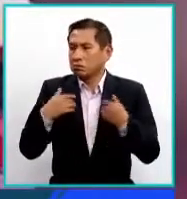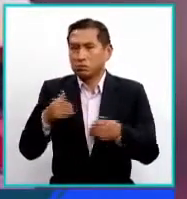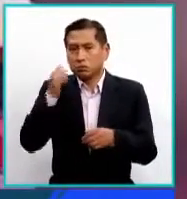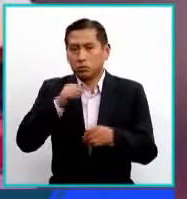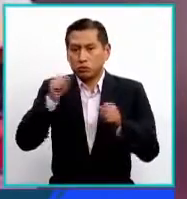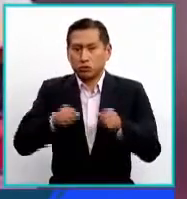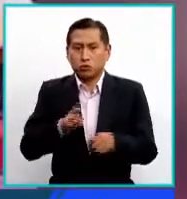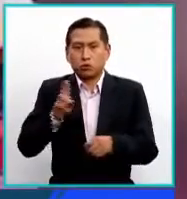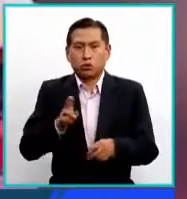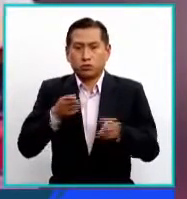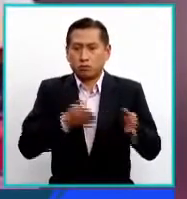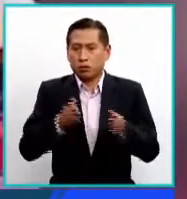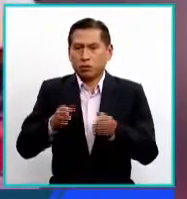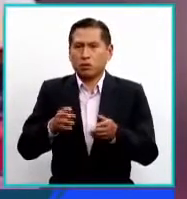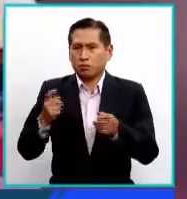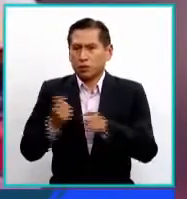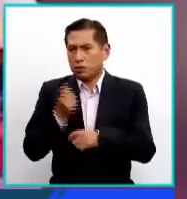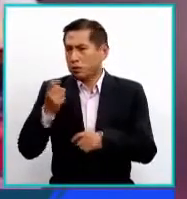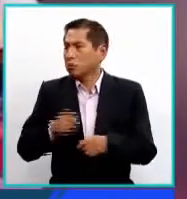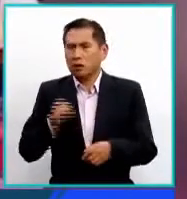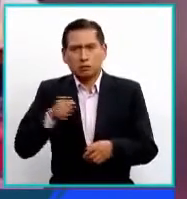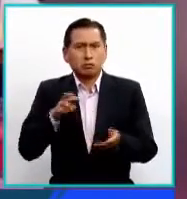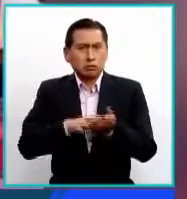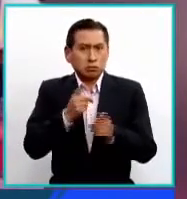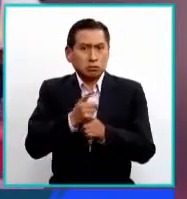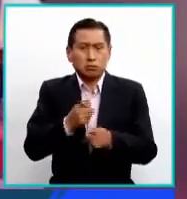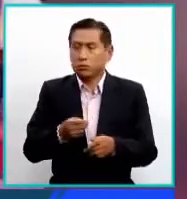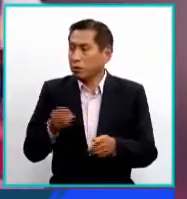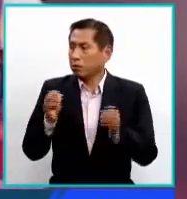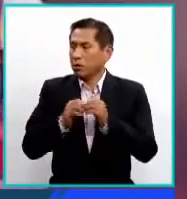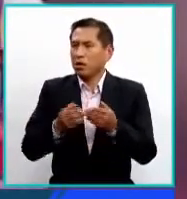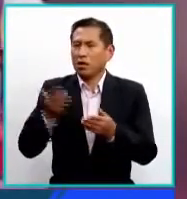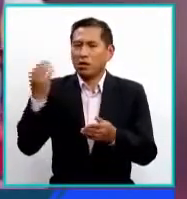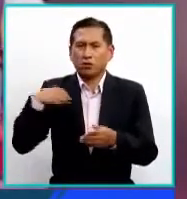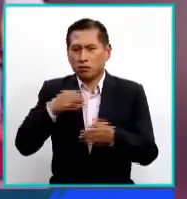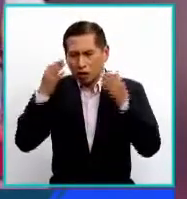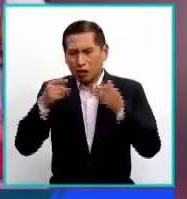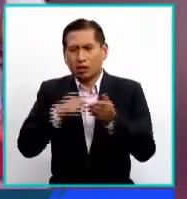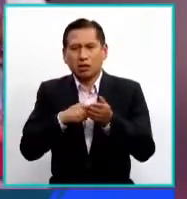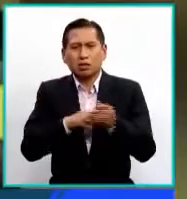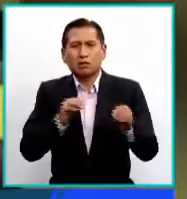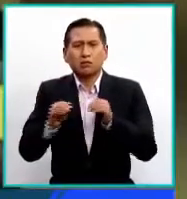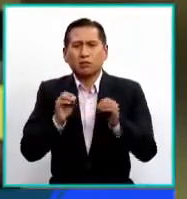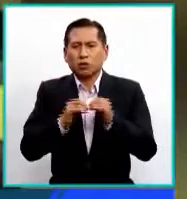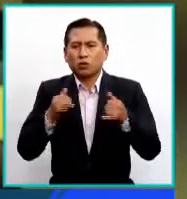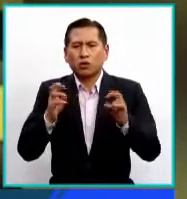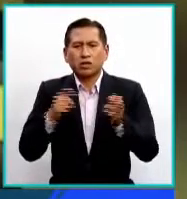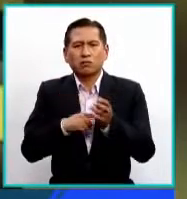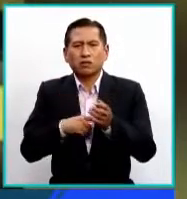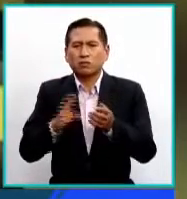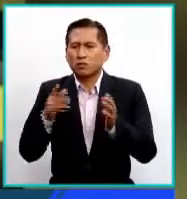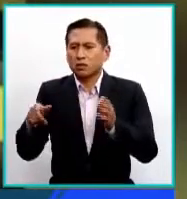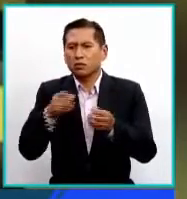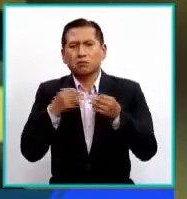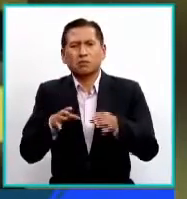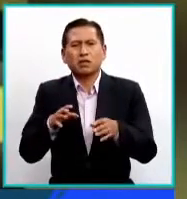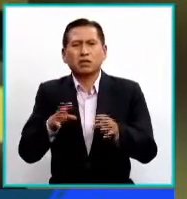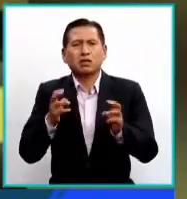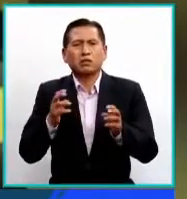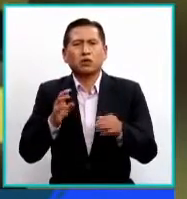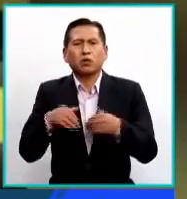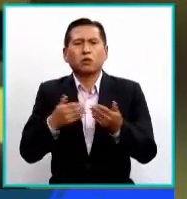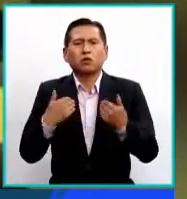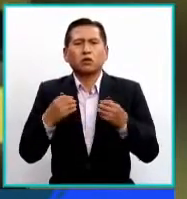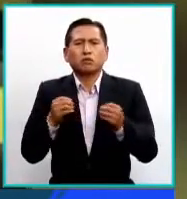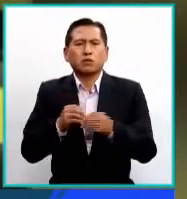la mujer pueda usar pantalón es una victoria. Exacto. Claro, sin embargo, llega un punto en que nos metemos en la misma dinámica del juego y ahí pues se pierde un poco el norte de por dónde va,